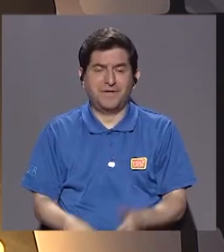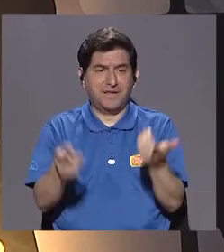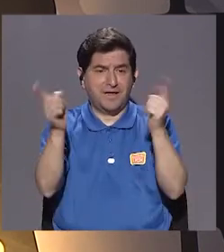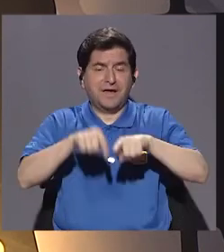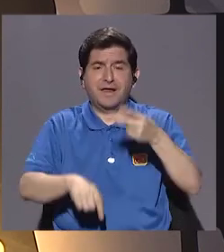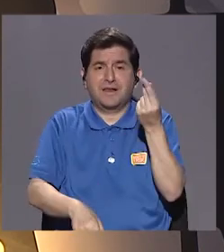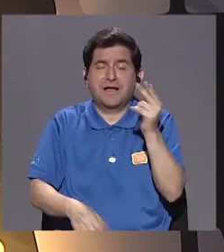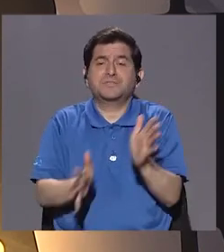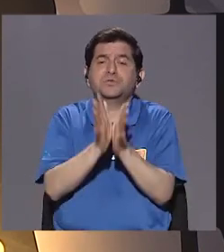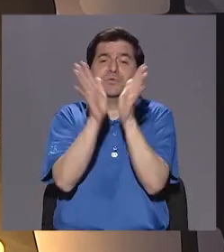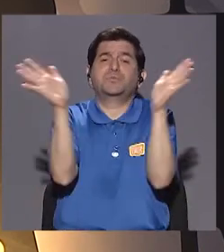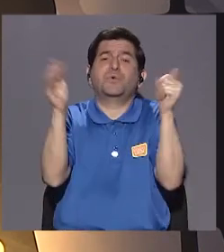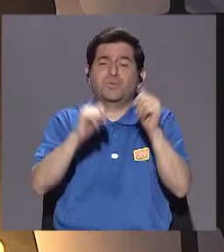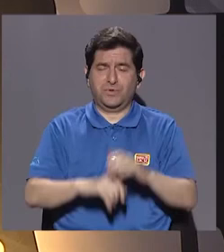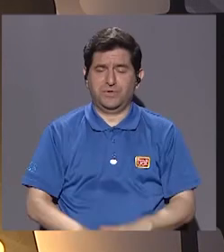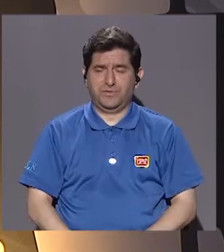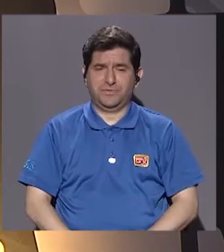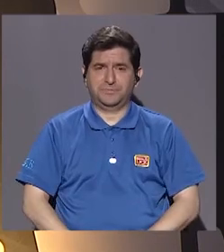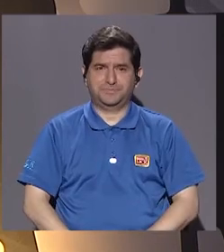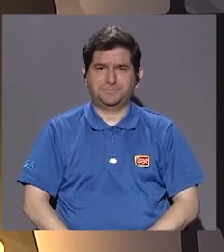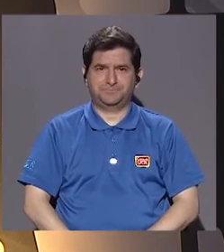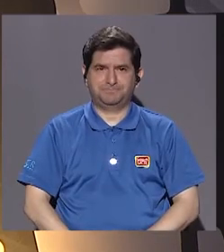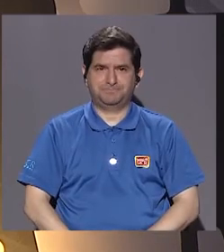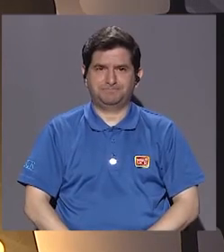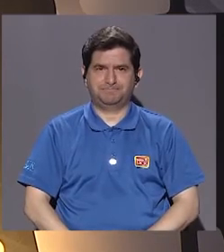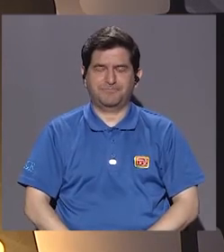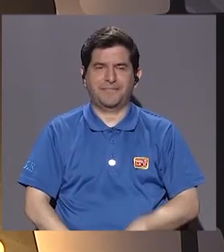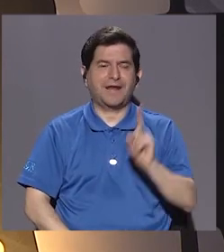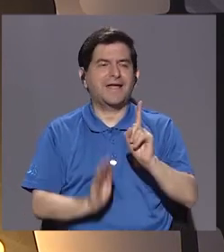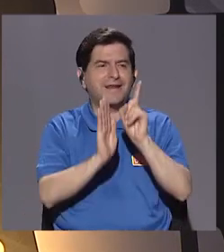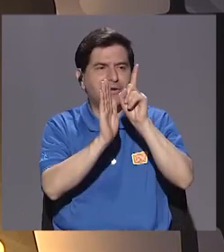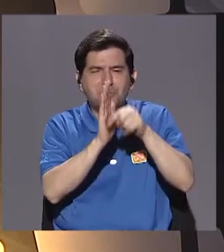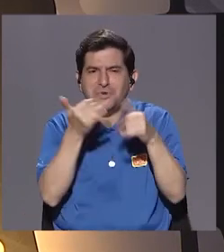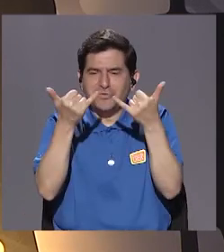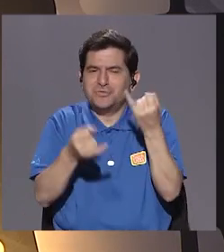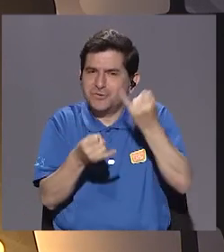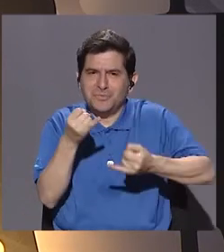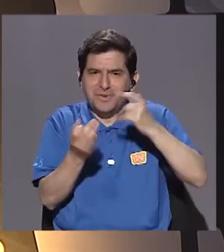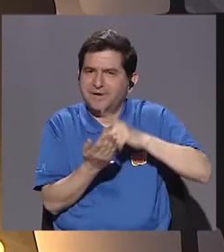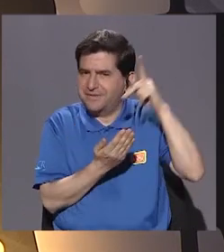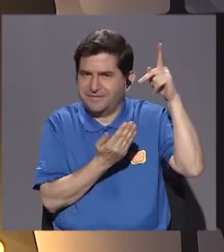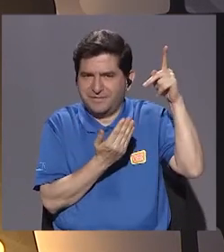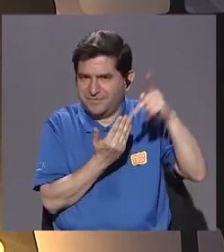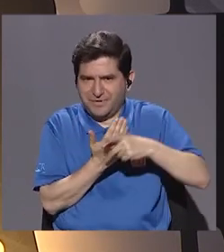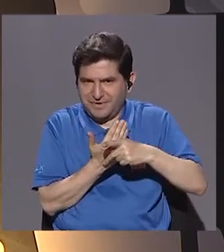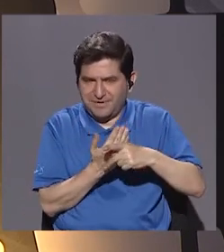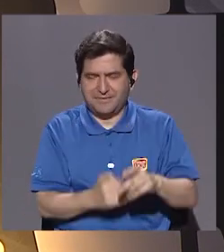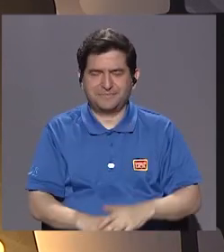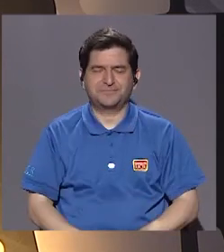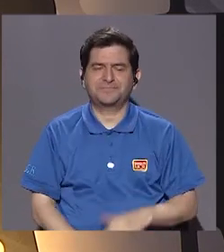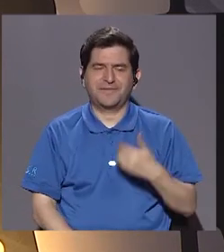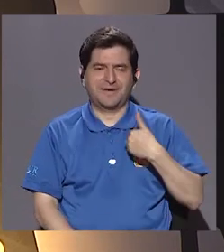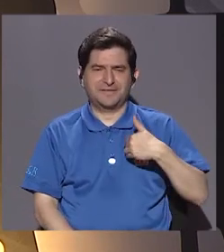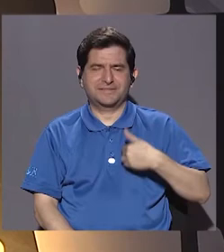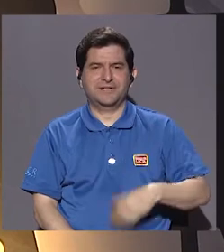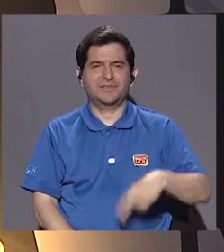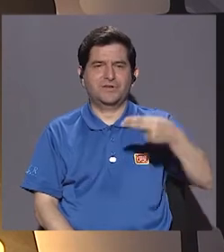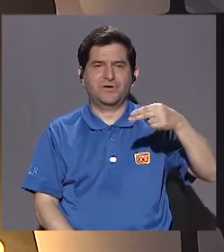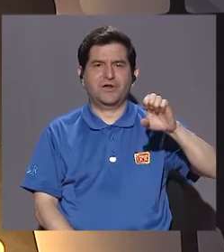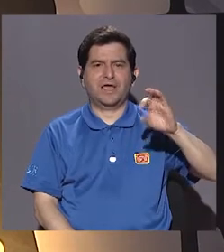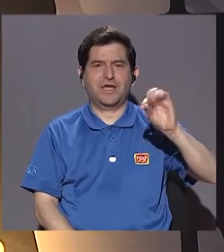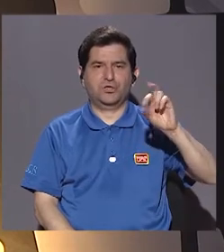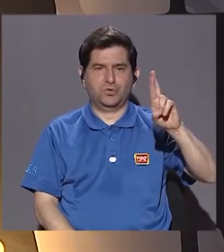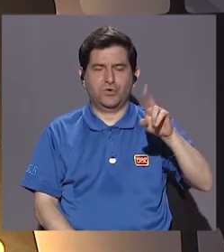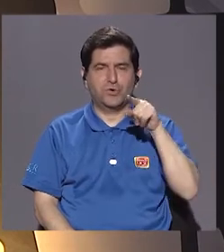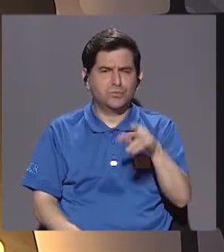de los dineros públicos básicamente nos queda un minuto para concluir este don héctor tal